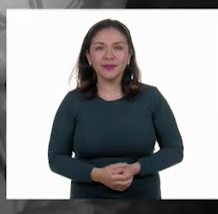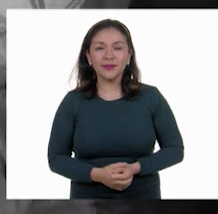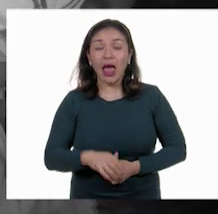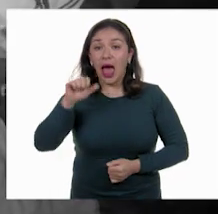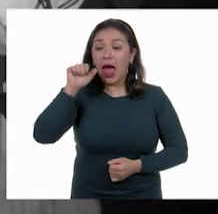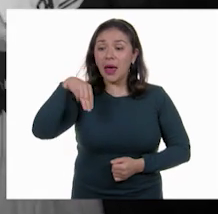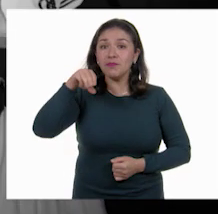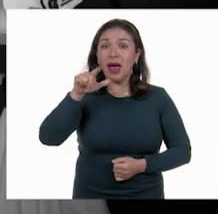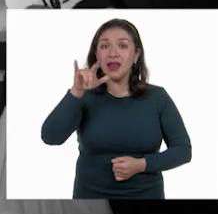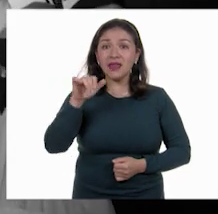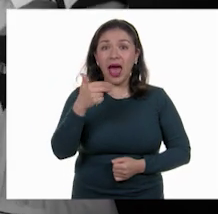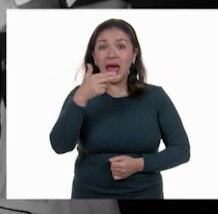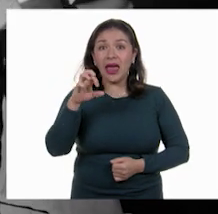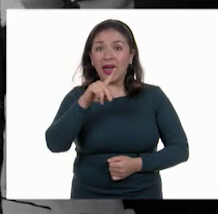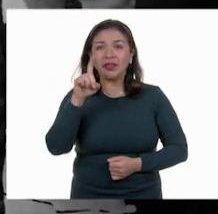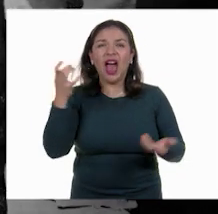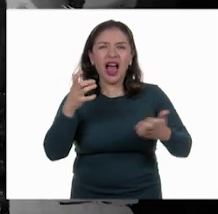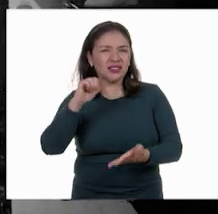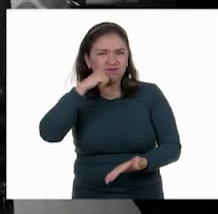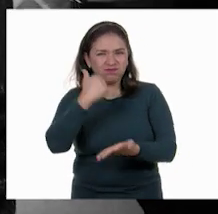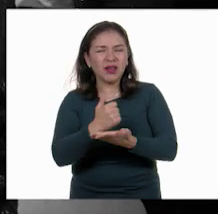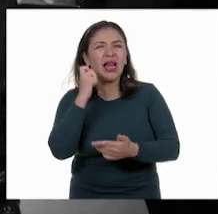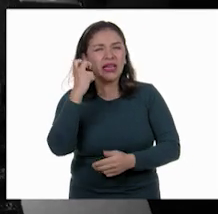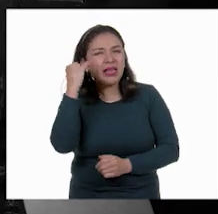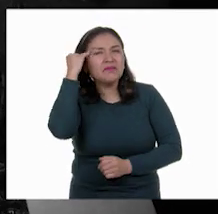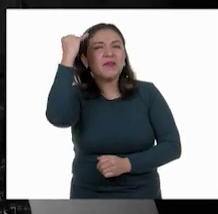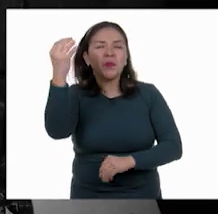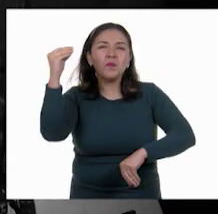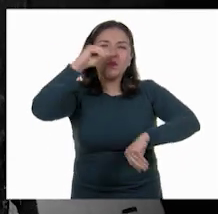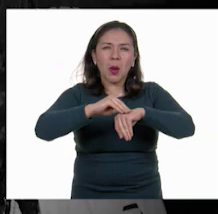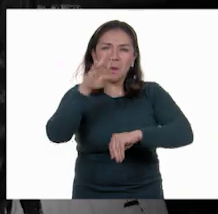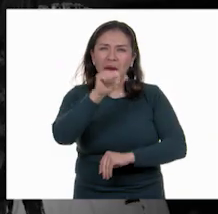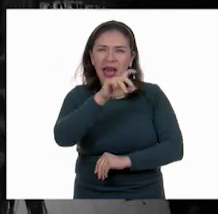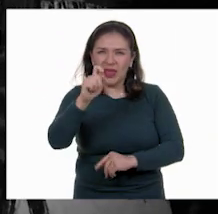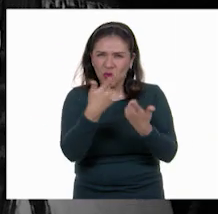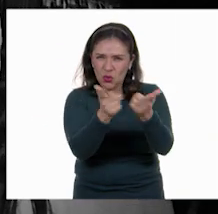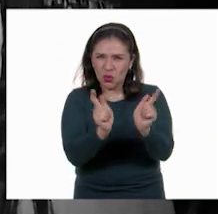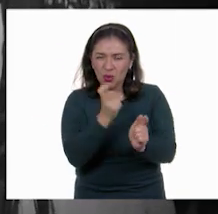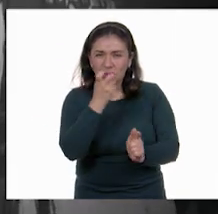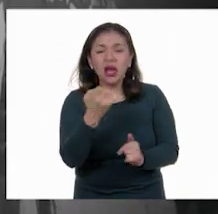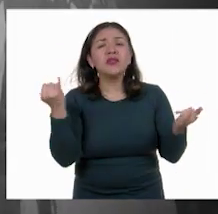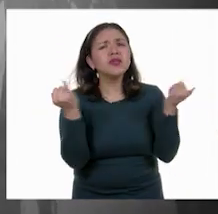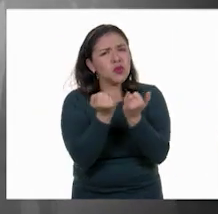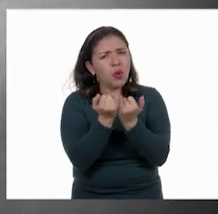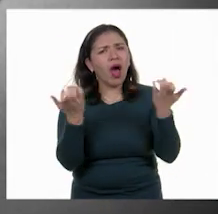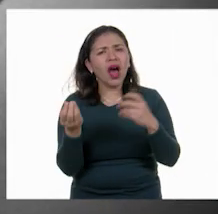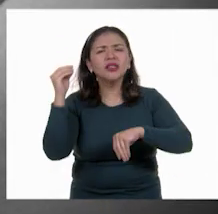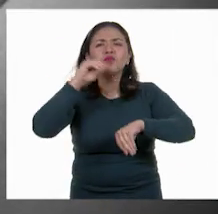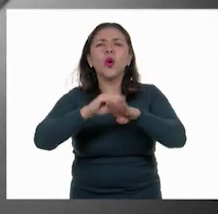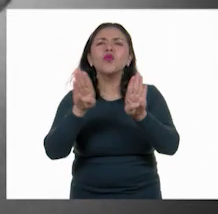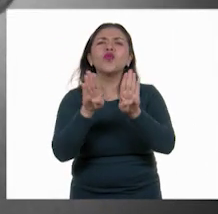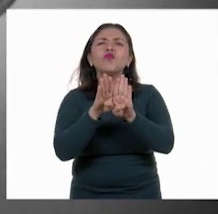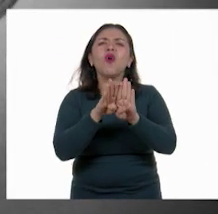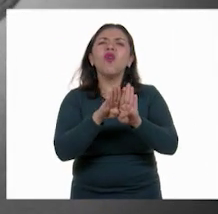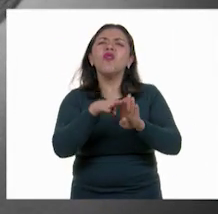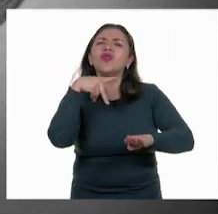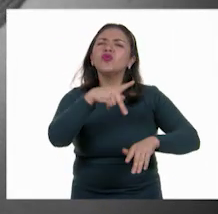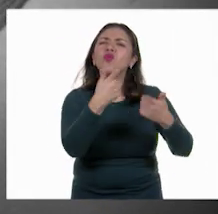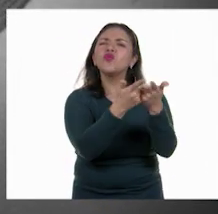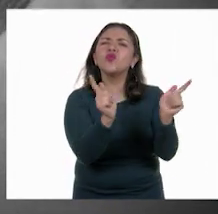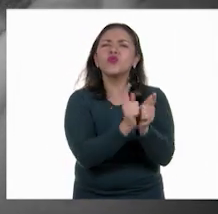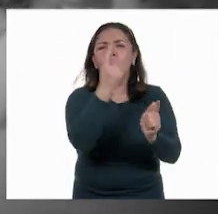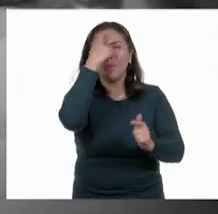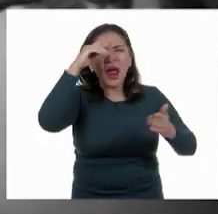Amalia Hernández, creadora del Ballet Folclórico de México, es también la iniciadora de una dinastía relacionada con la danza y con